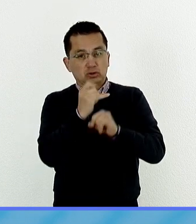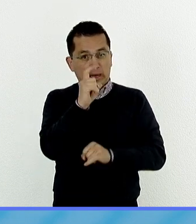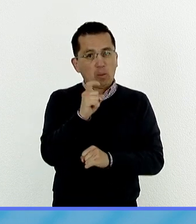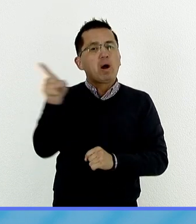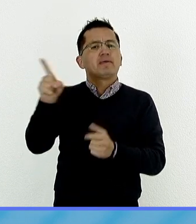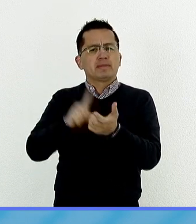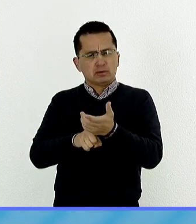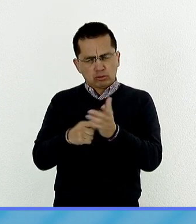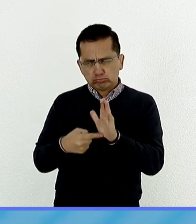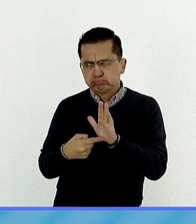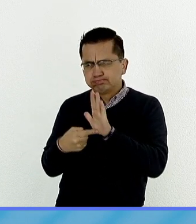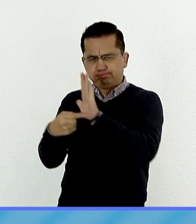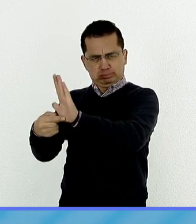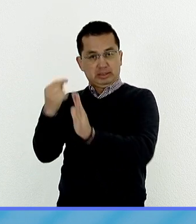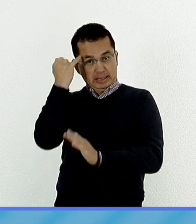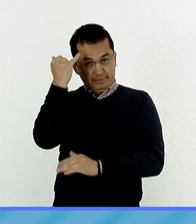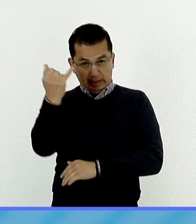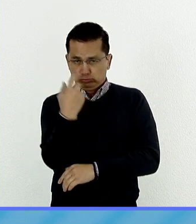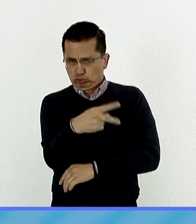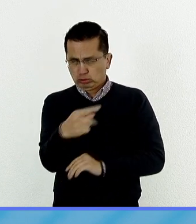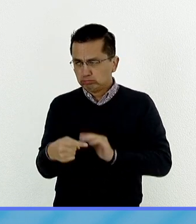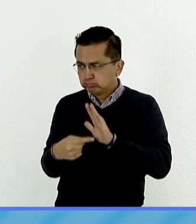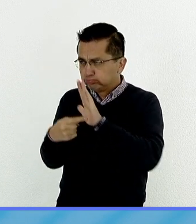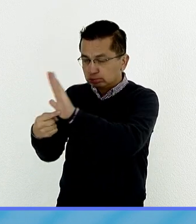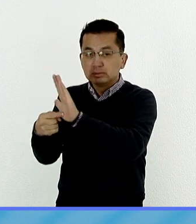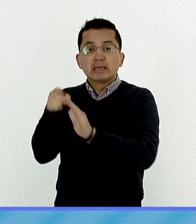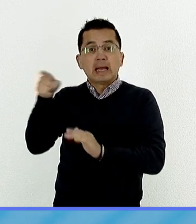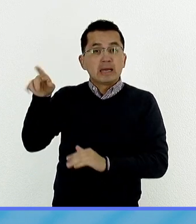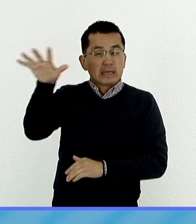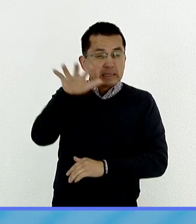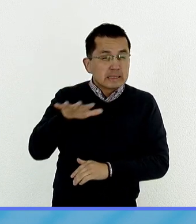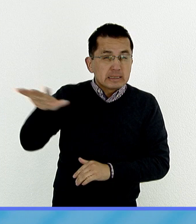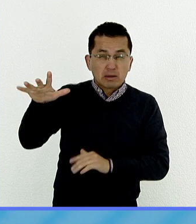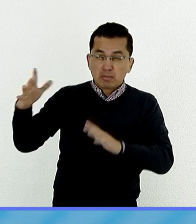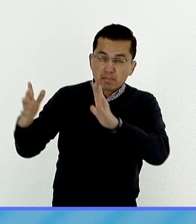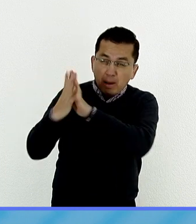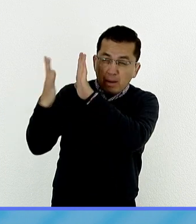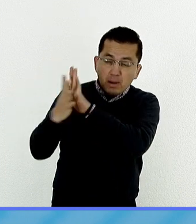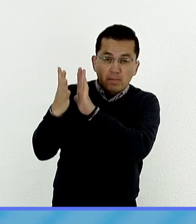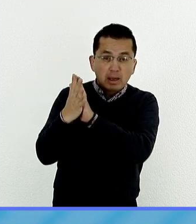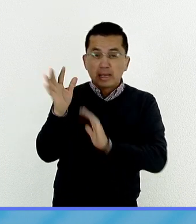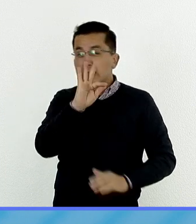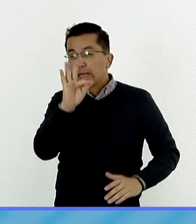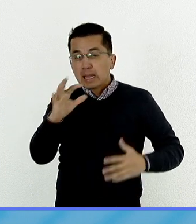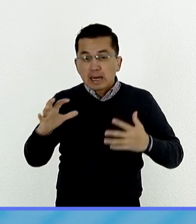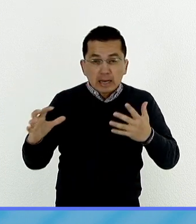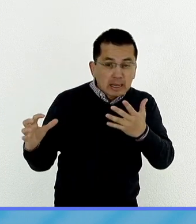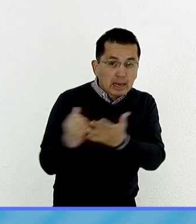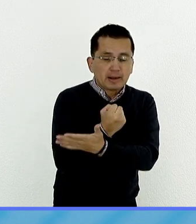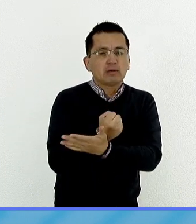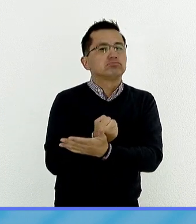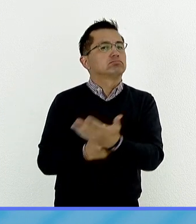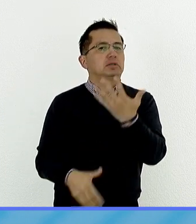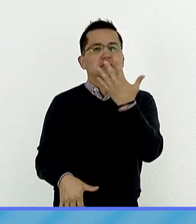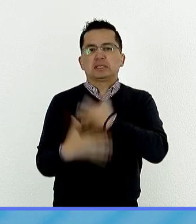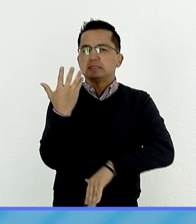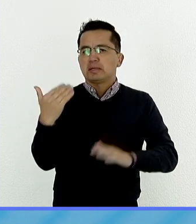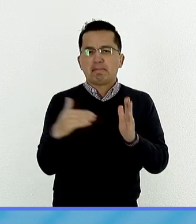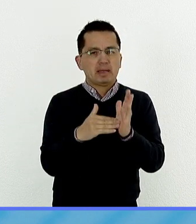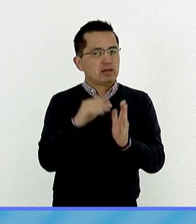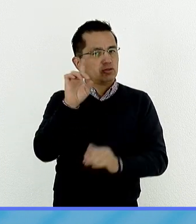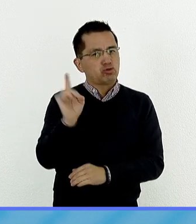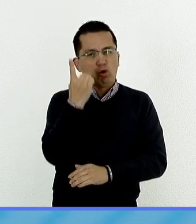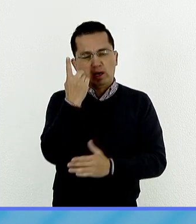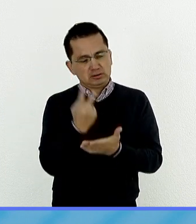si ganan tendría una un premio de 15 mil dólares y la escuela en donde se presentó